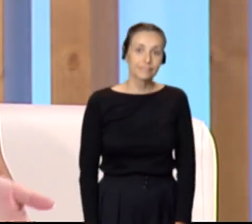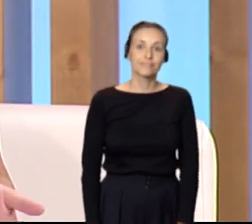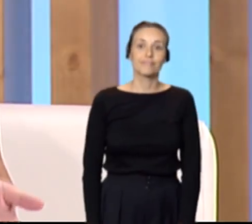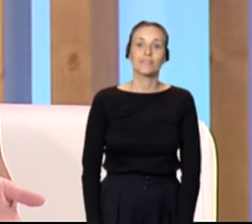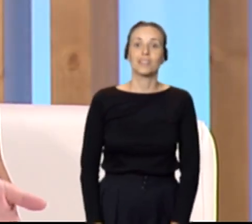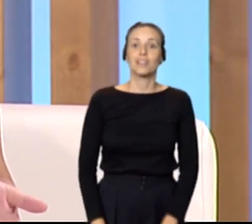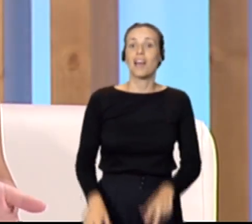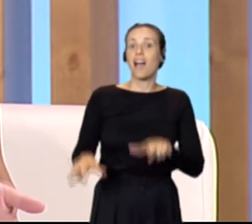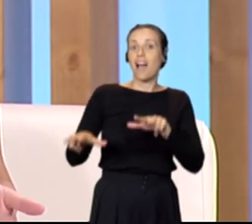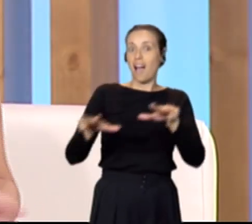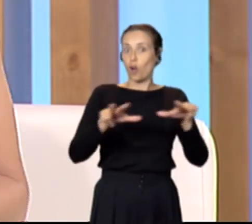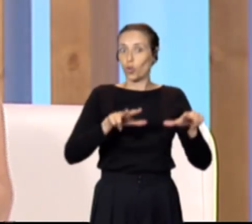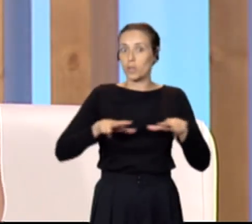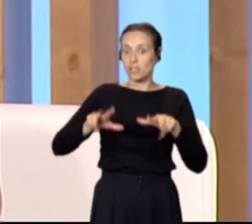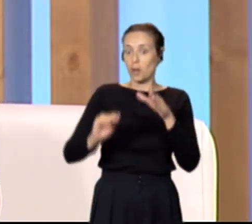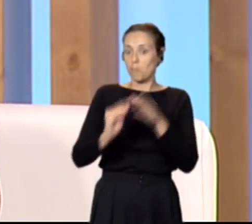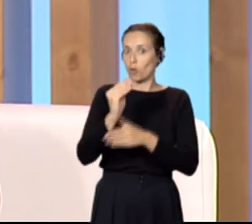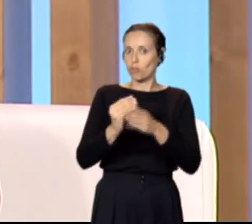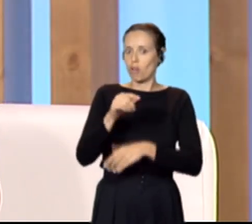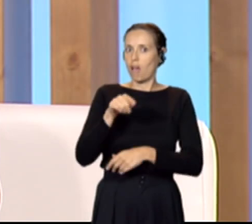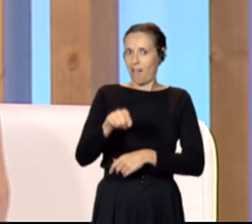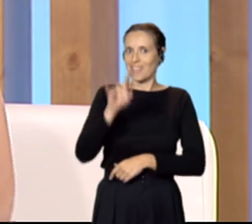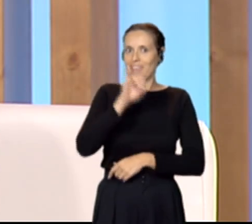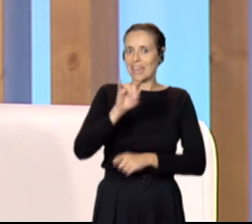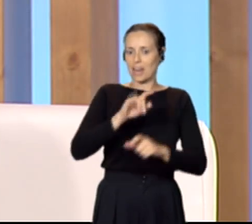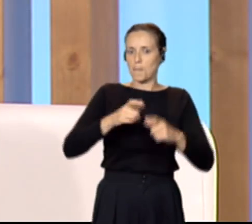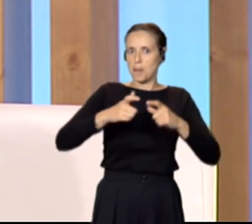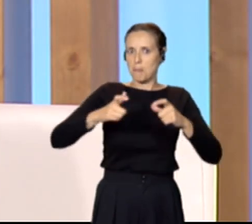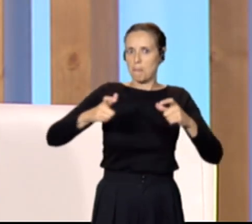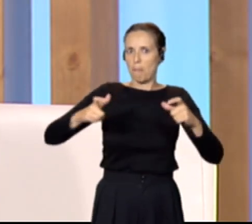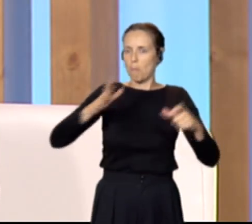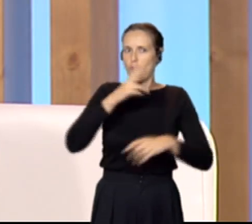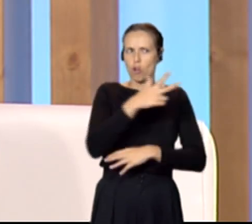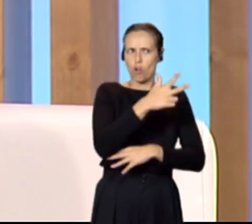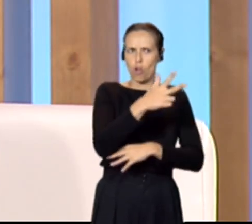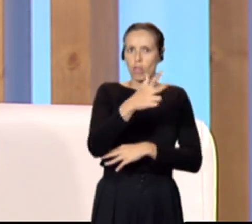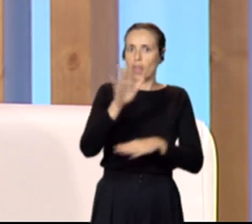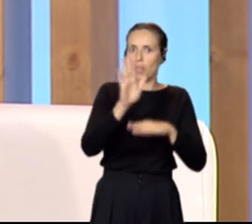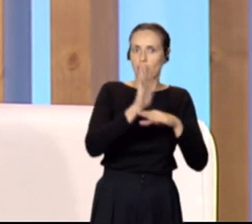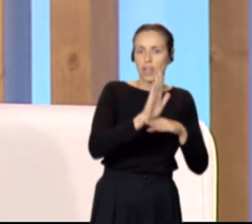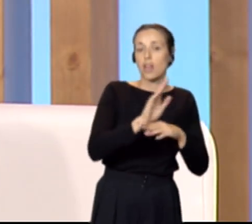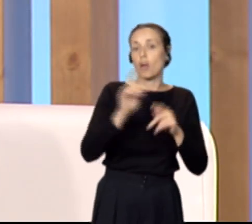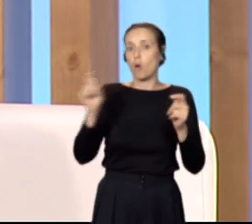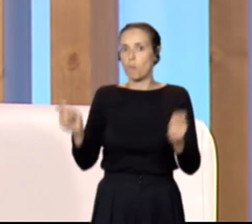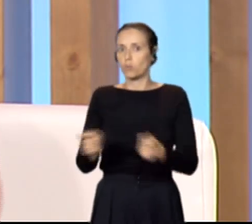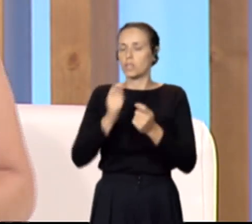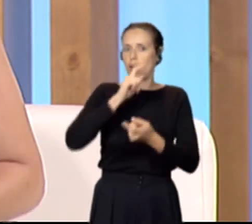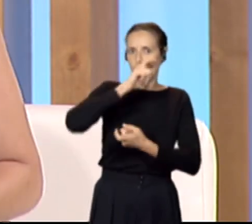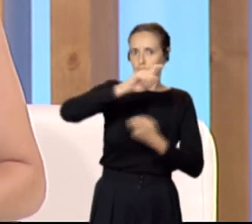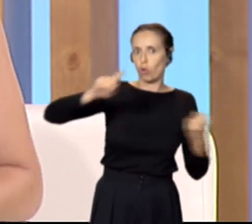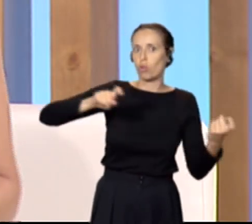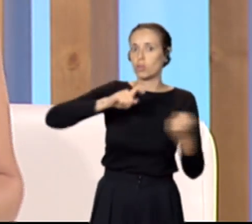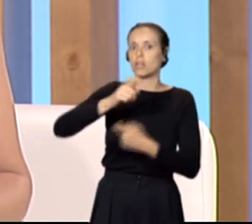la producción audiovisual sigue ganando protagonismo aquí en Canarias con cientos de rodajes tanto de cine Como de publicidad cada año también